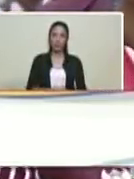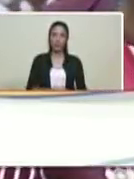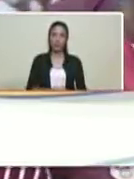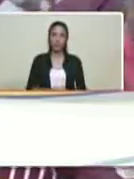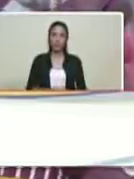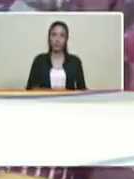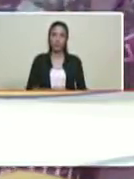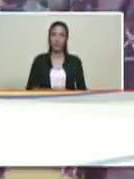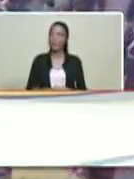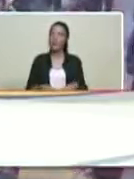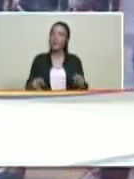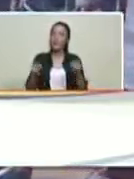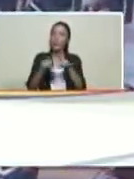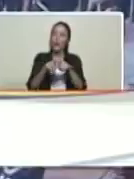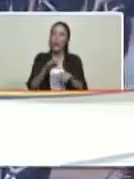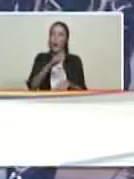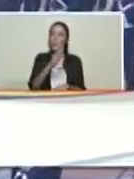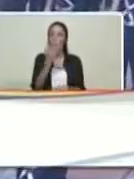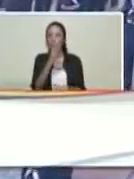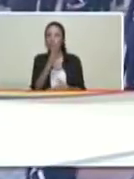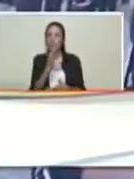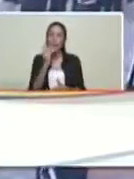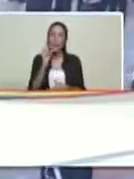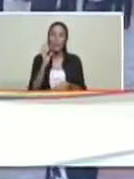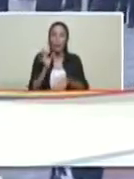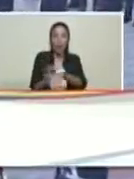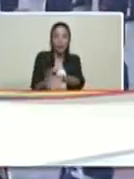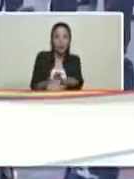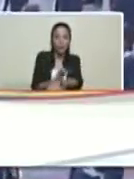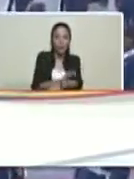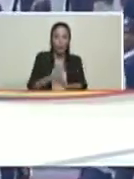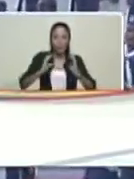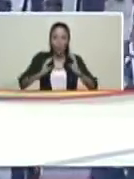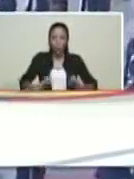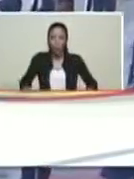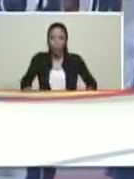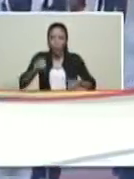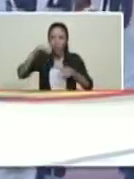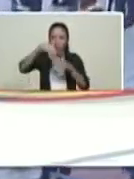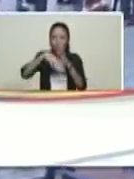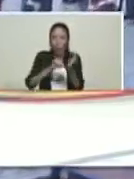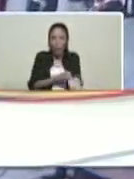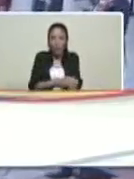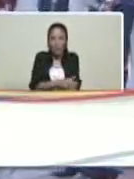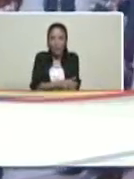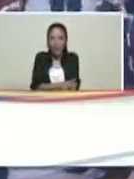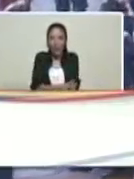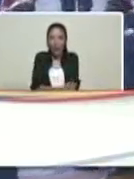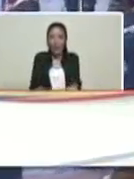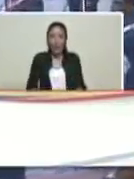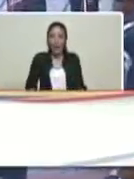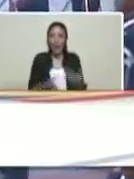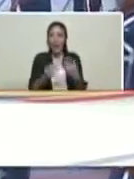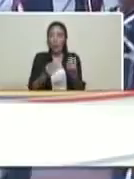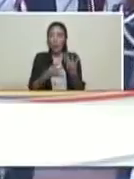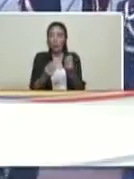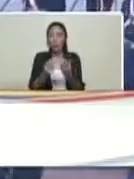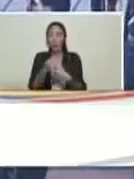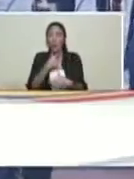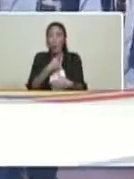del cuerpo de un militar venezolano tiene que ser una célula antiimperialista en su cuerpo